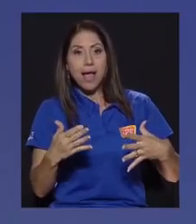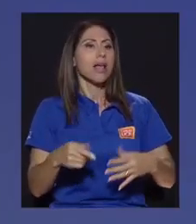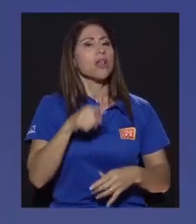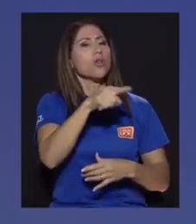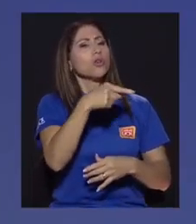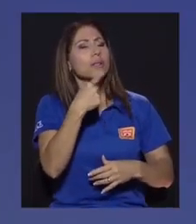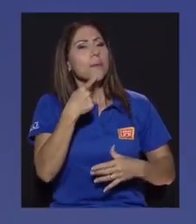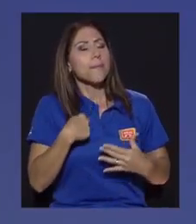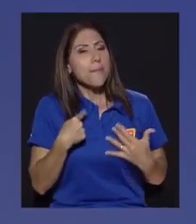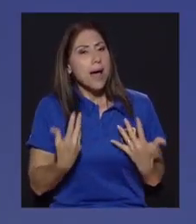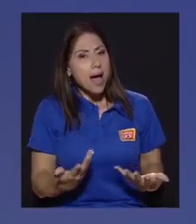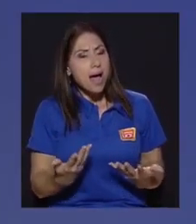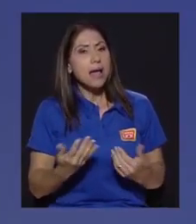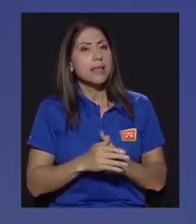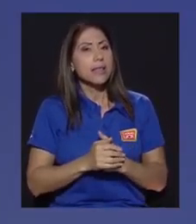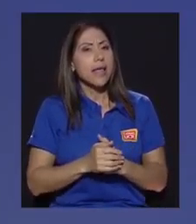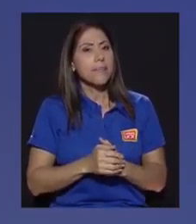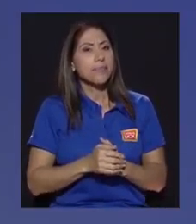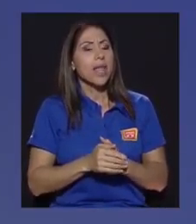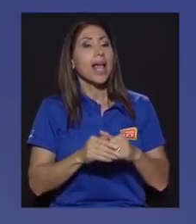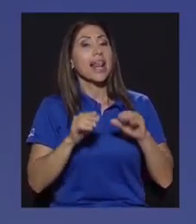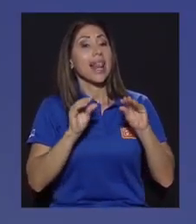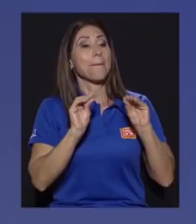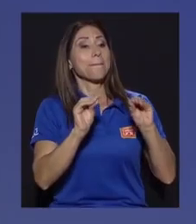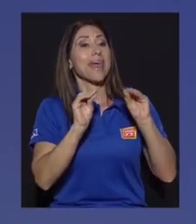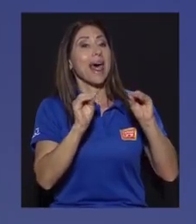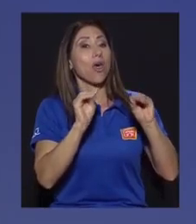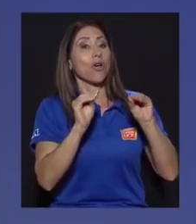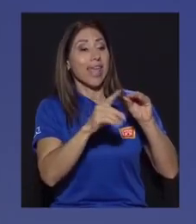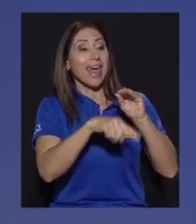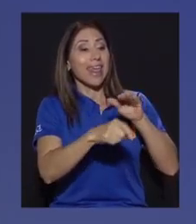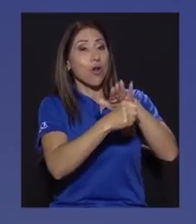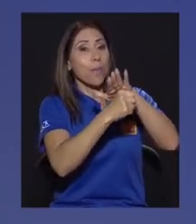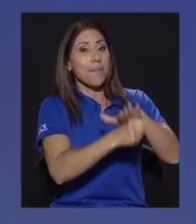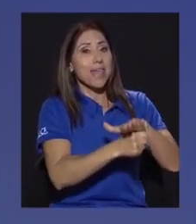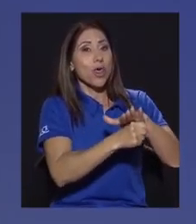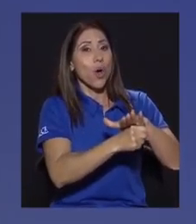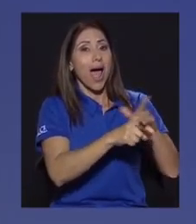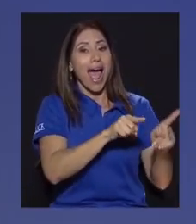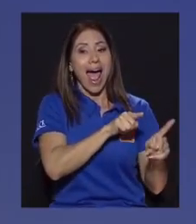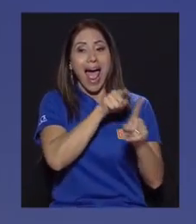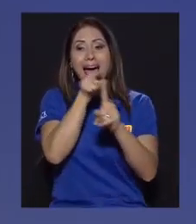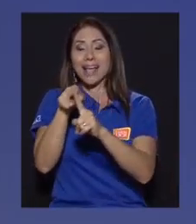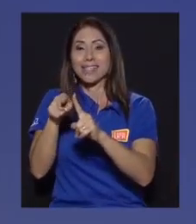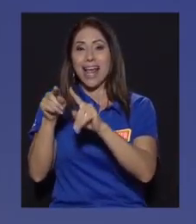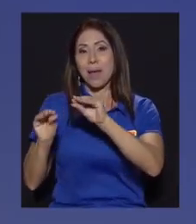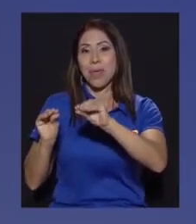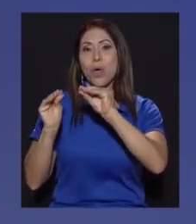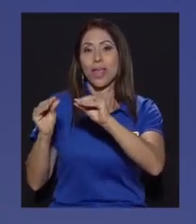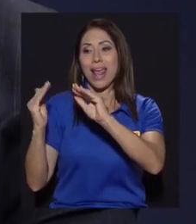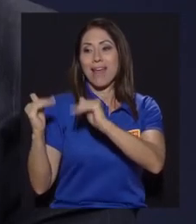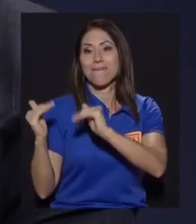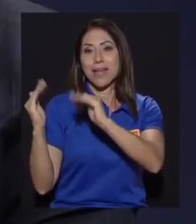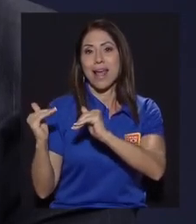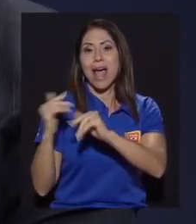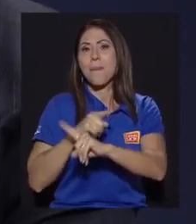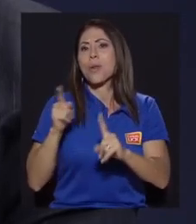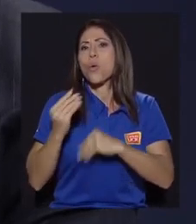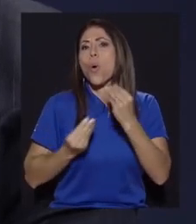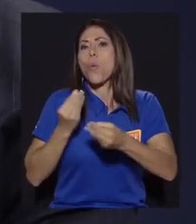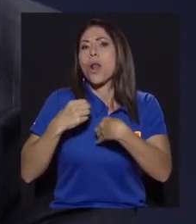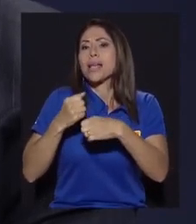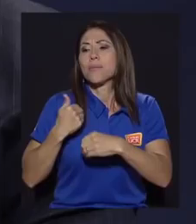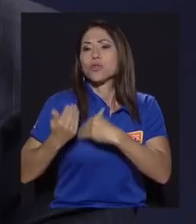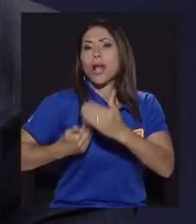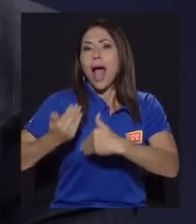que se me plantea además de la pedagogía del oprimido hacia la pedagogía de la esperanza pero como hacemos la esperanza caminante y ahora